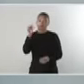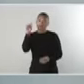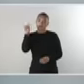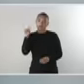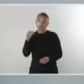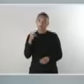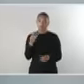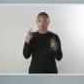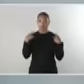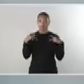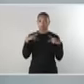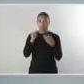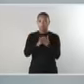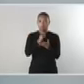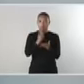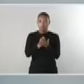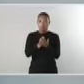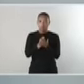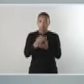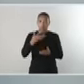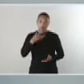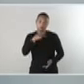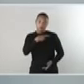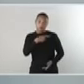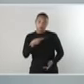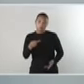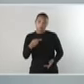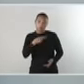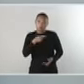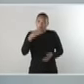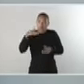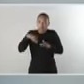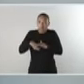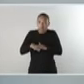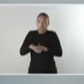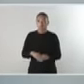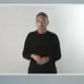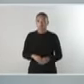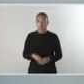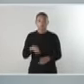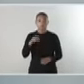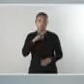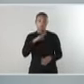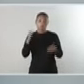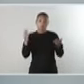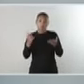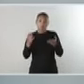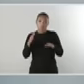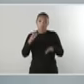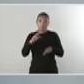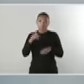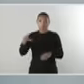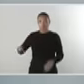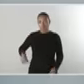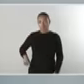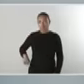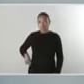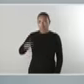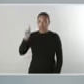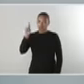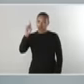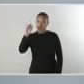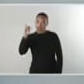de los tamaulipecos transita entre la pobreza y la pobreza extrema no puede ser posible que los gobiernos del